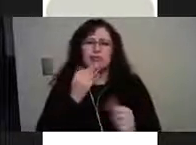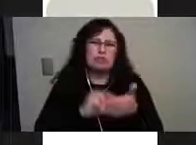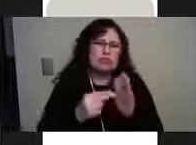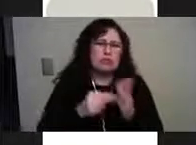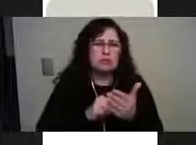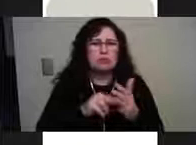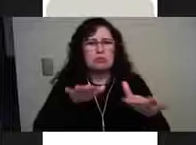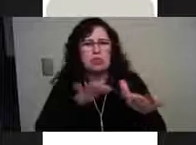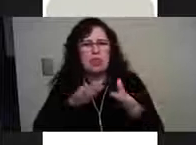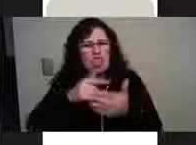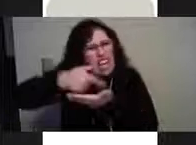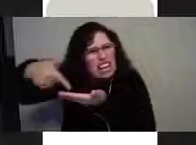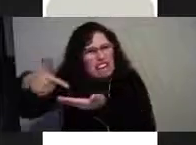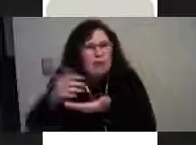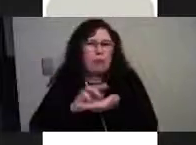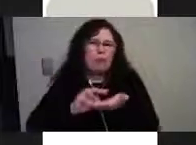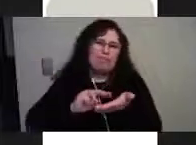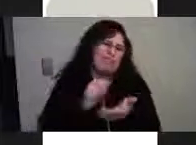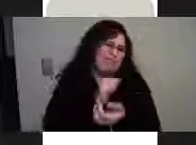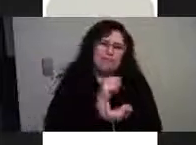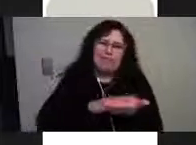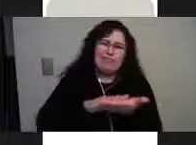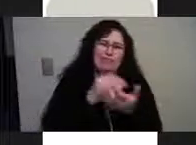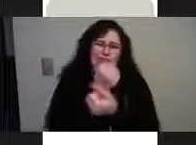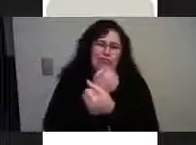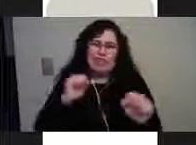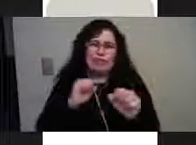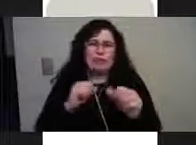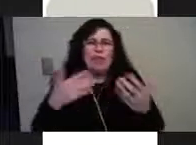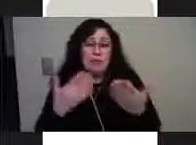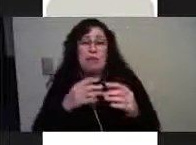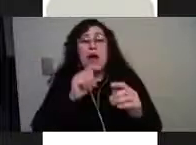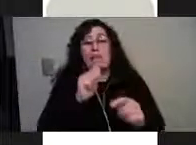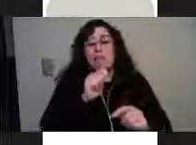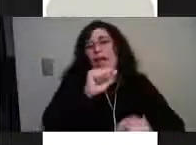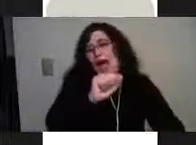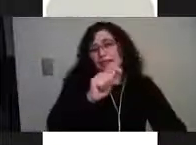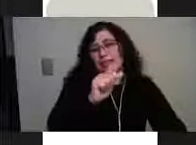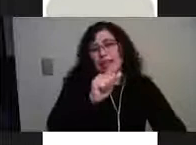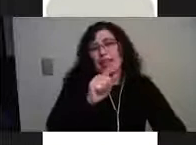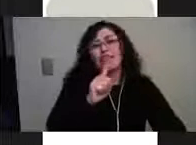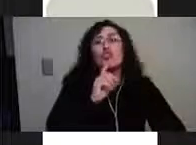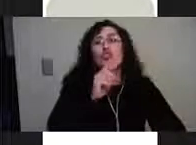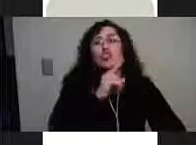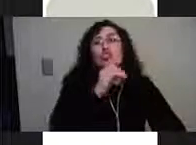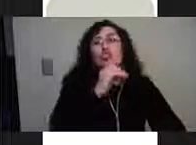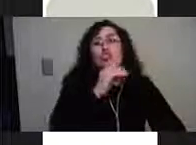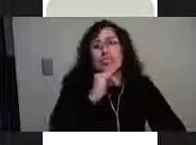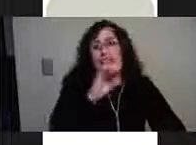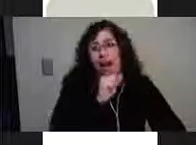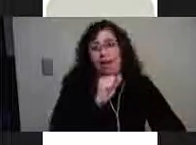es bastante parecido ya a la APC atetóxica, pero clínicamente hay diferencias, ¿ya? Los